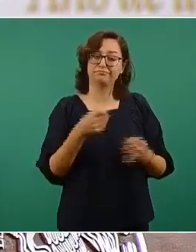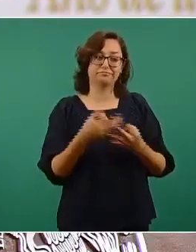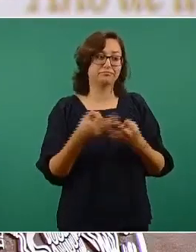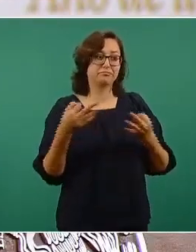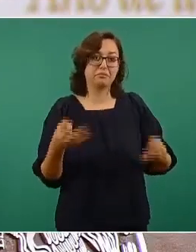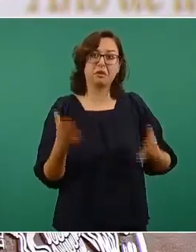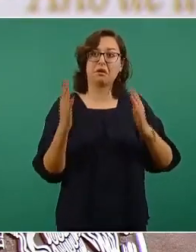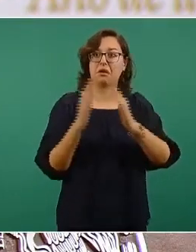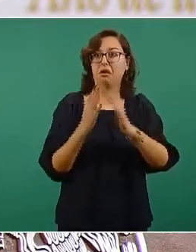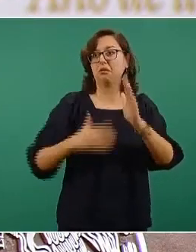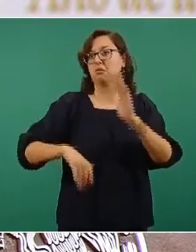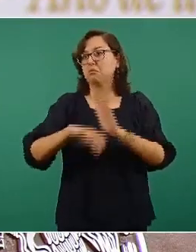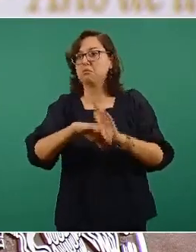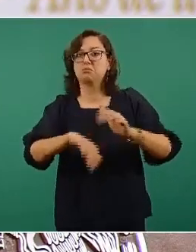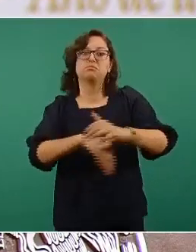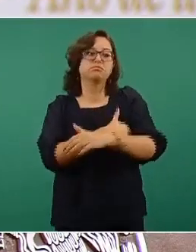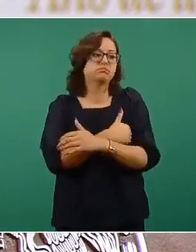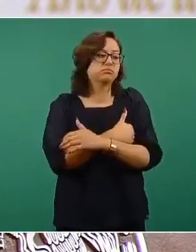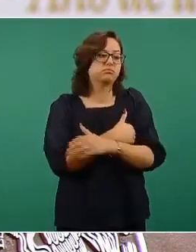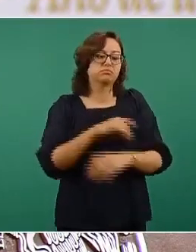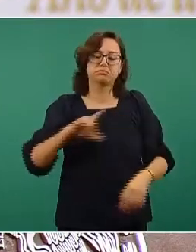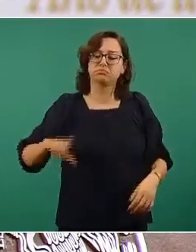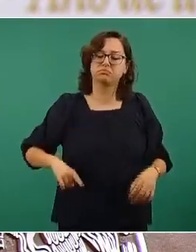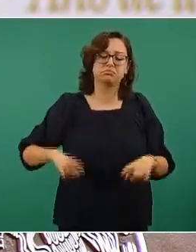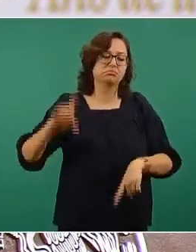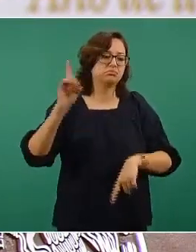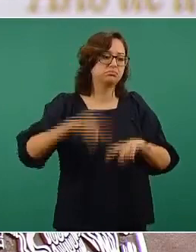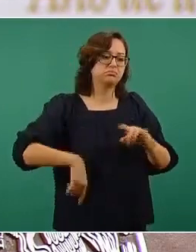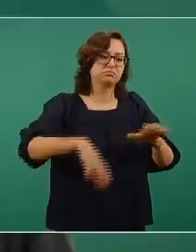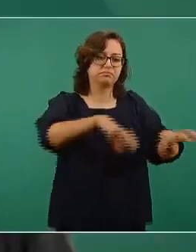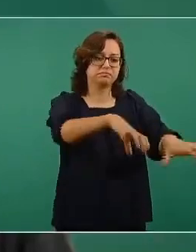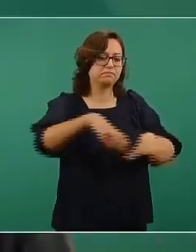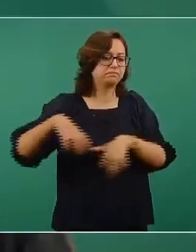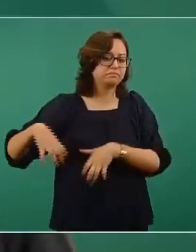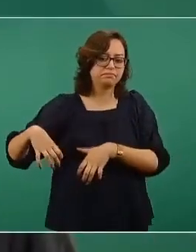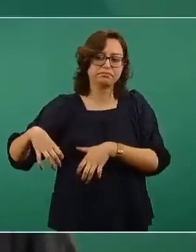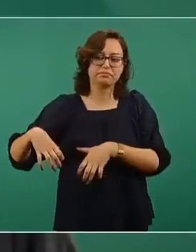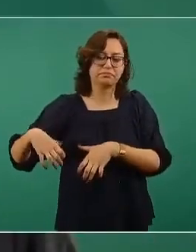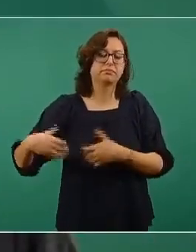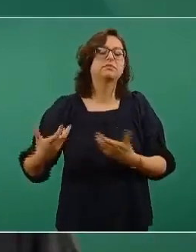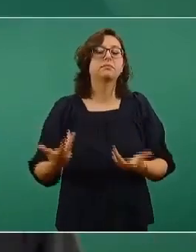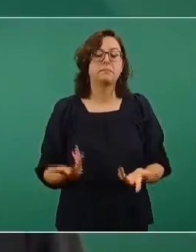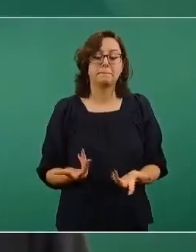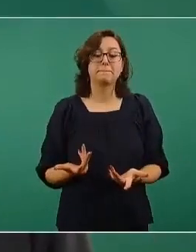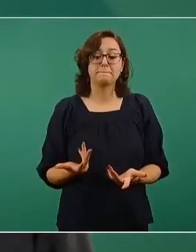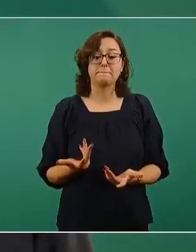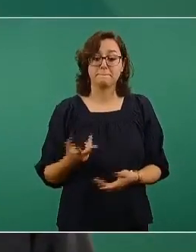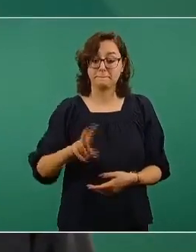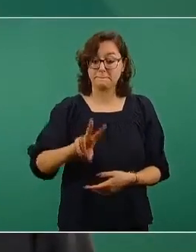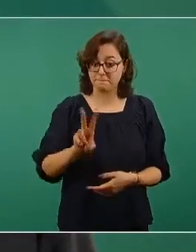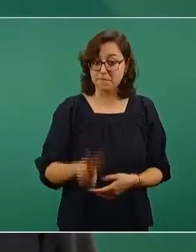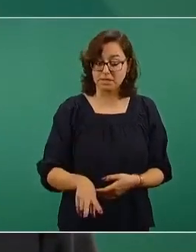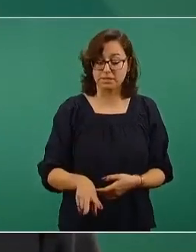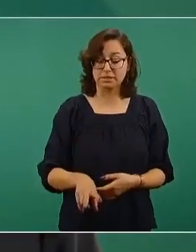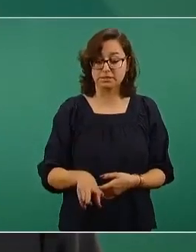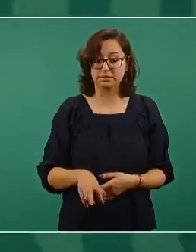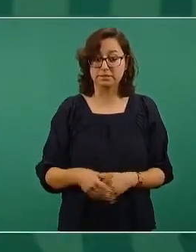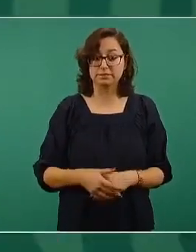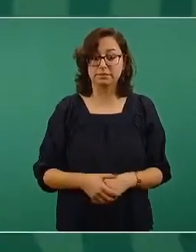conoce a este procedimiento. Pero lo cierto es que es